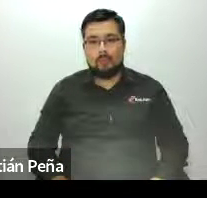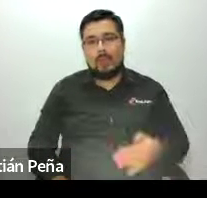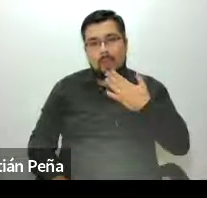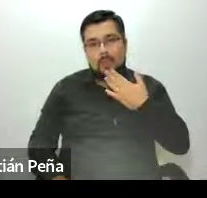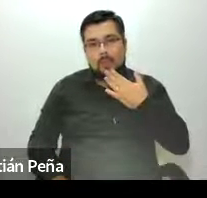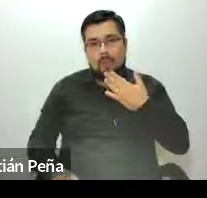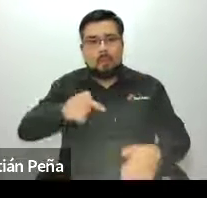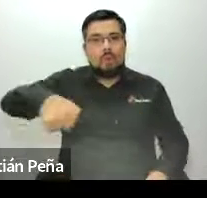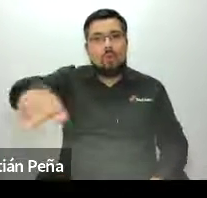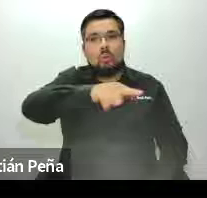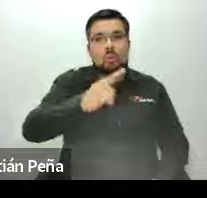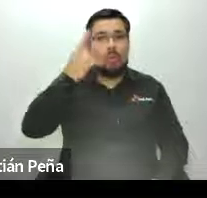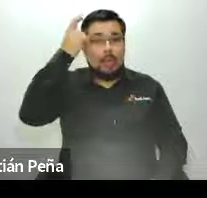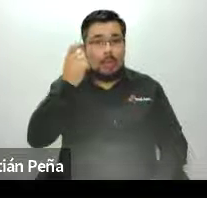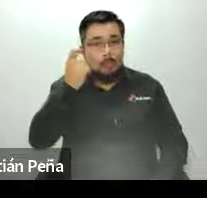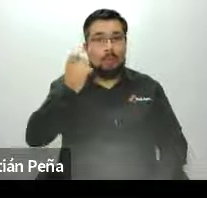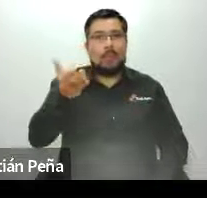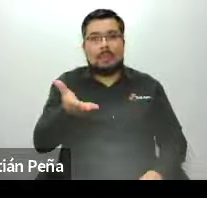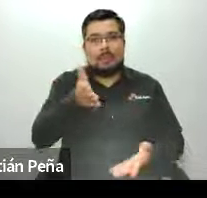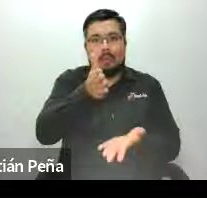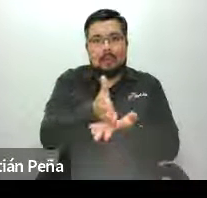queremos que así tiene que ser.